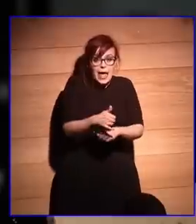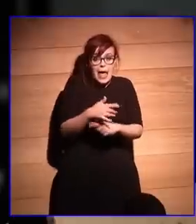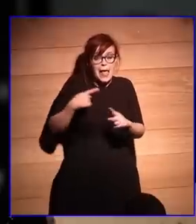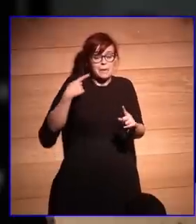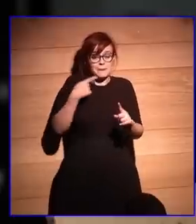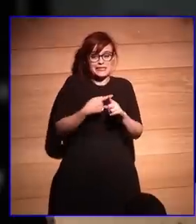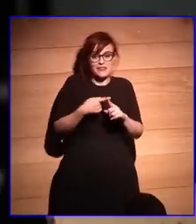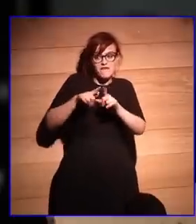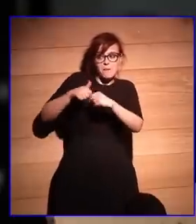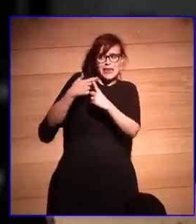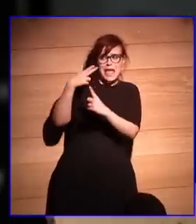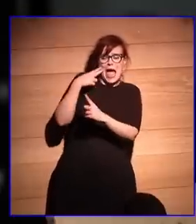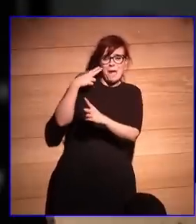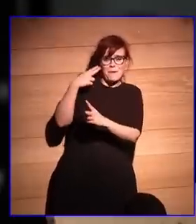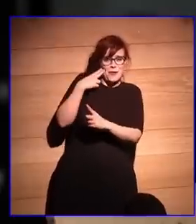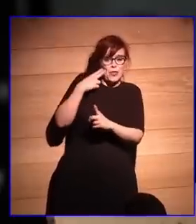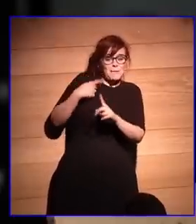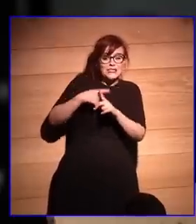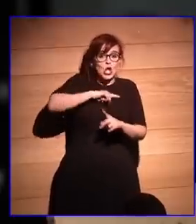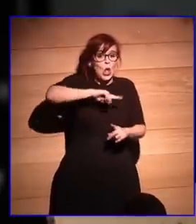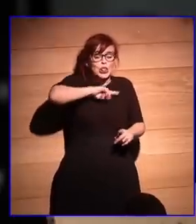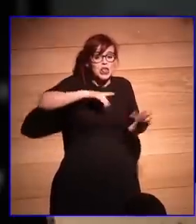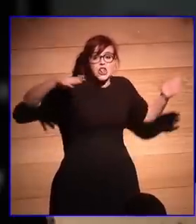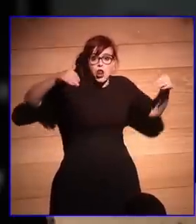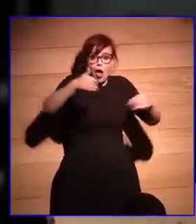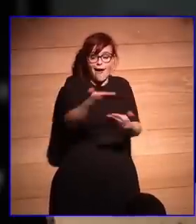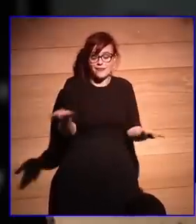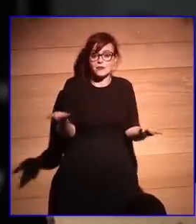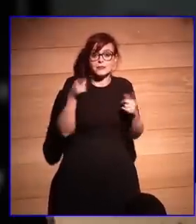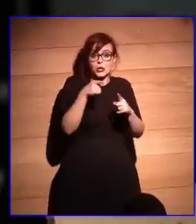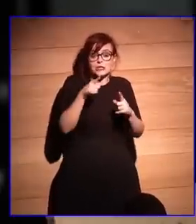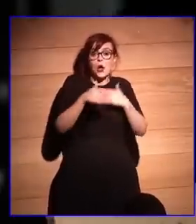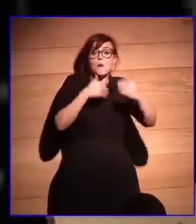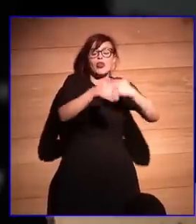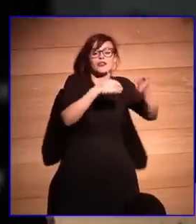además, a su familia y que no tiene ninguna conciencia que lo que está haciendo. Ahí sí que no hay un